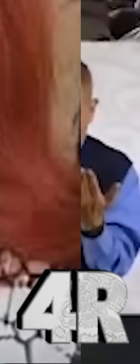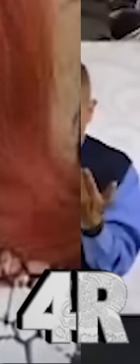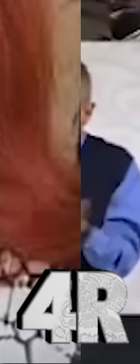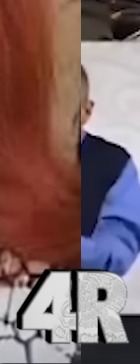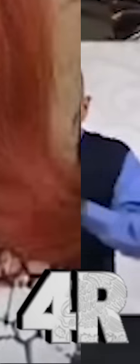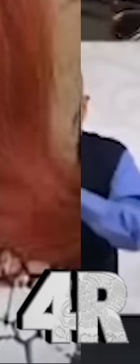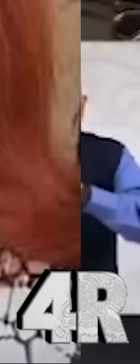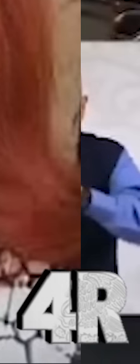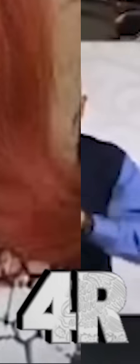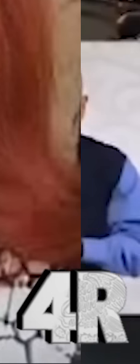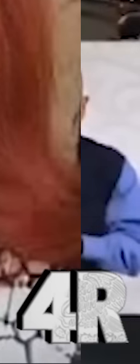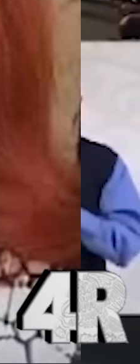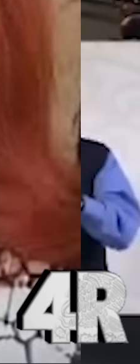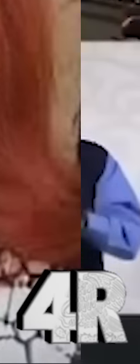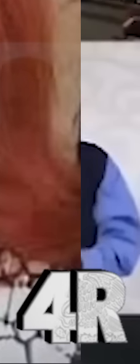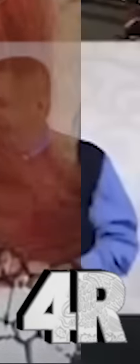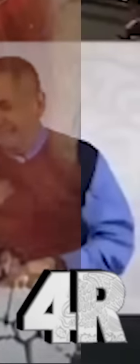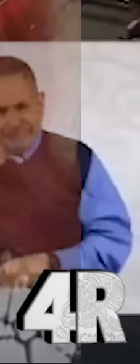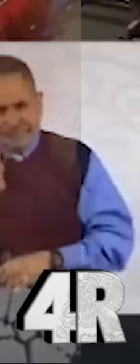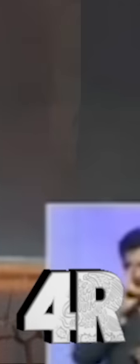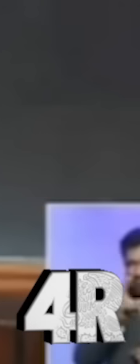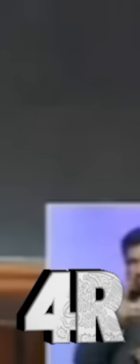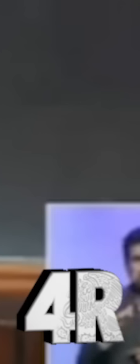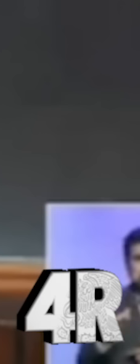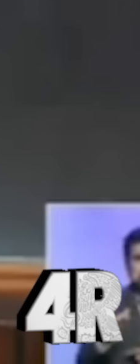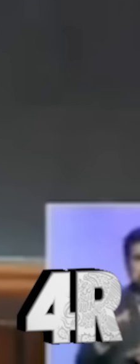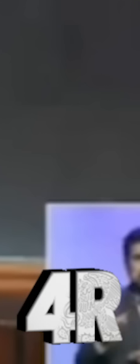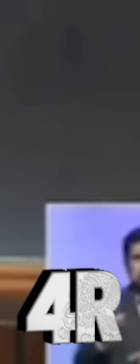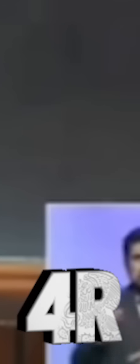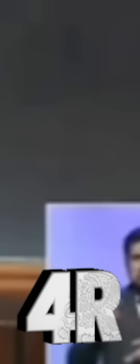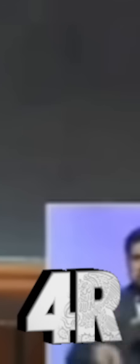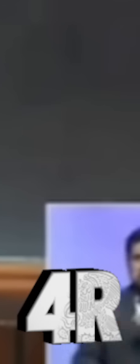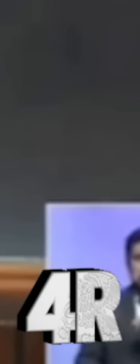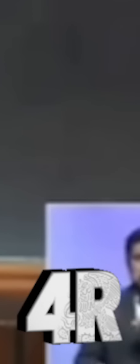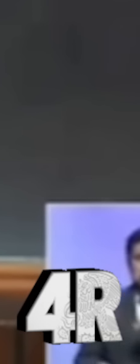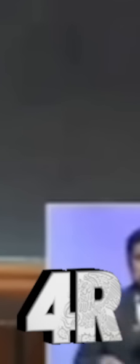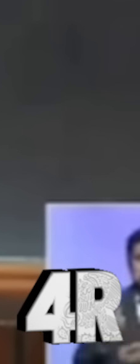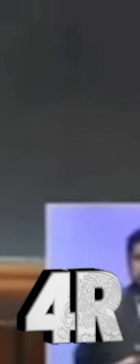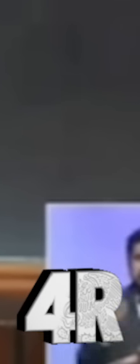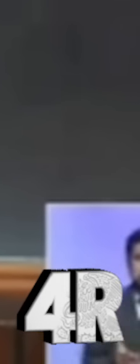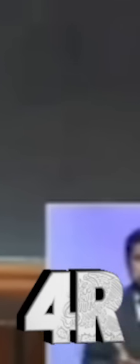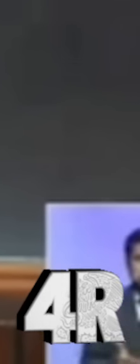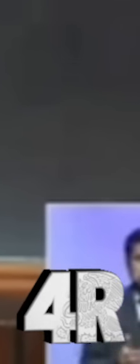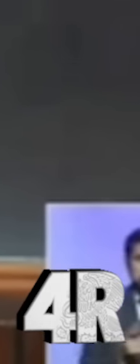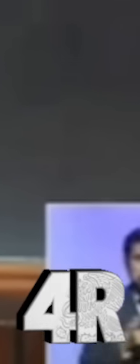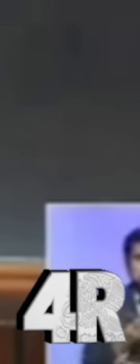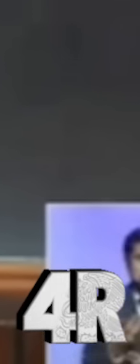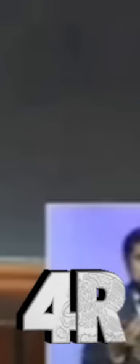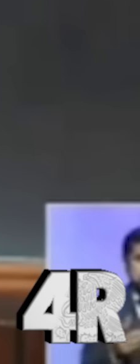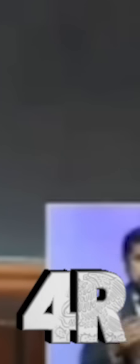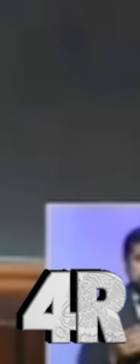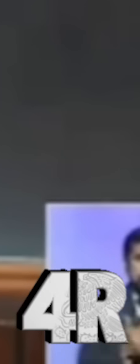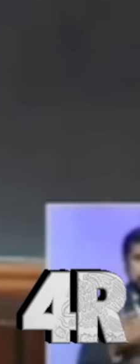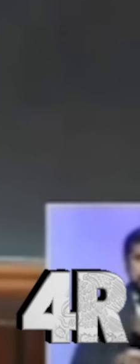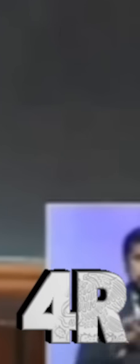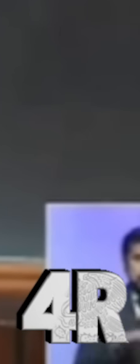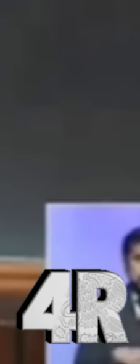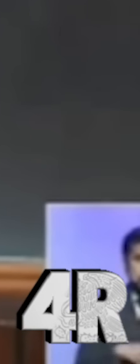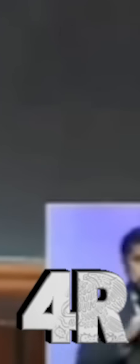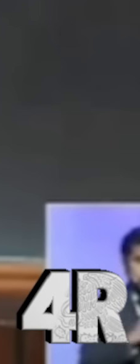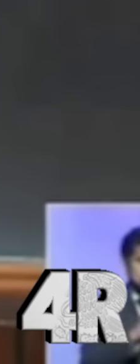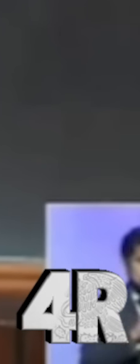finalmente enjuiciar vamos a escucharlo rápidamente de la presidenta shown porque aprovecha para burlarse de esta jueza Nancy